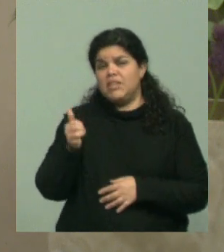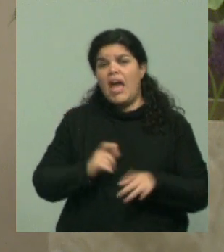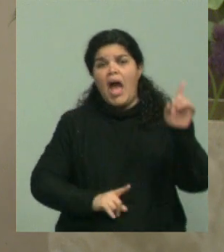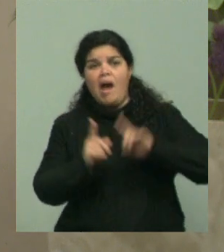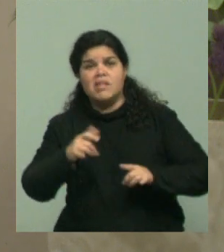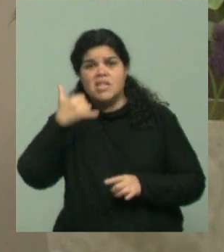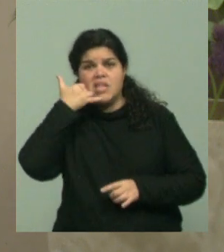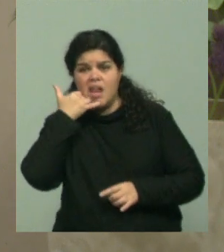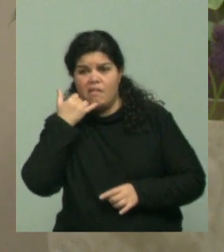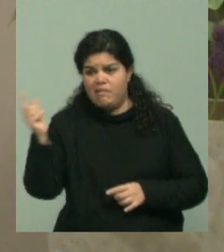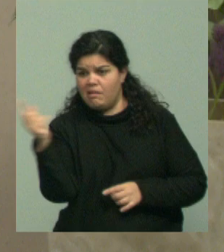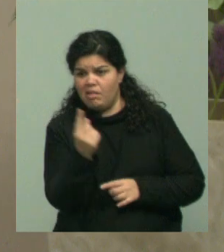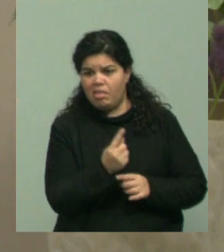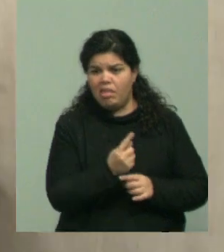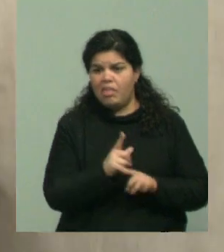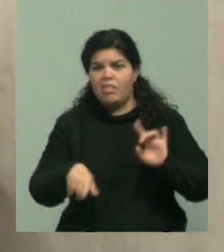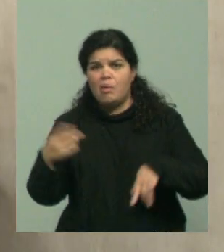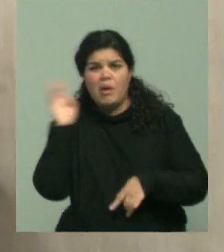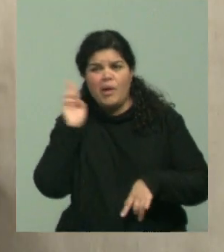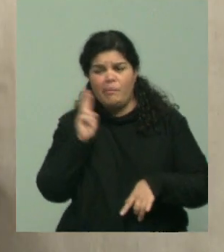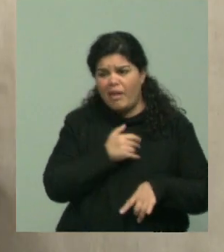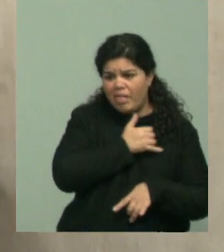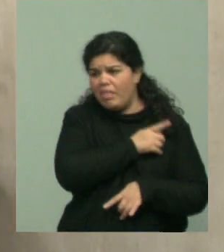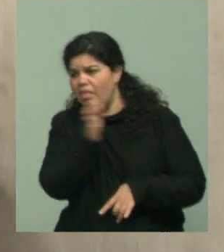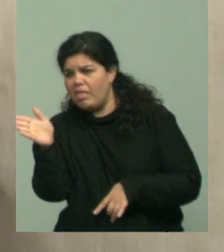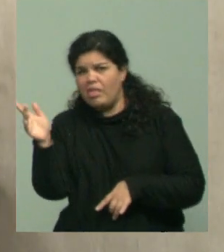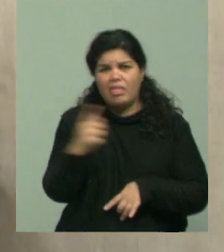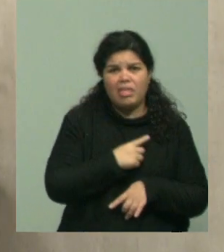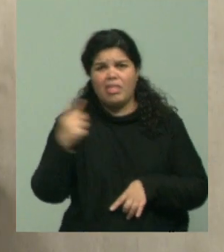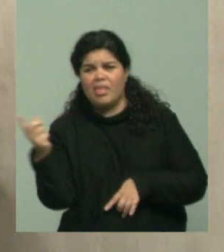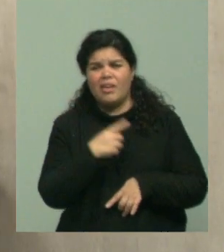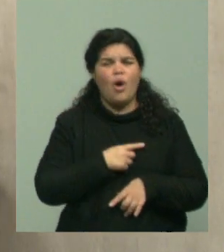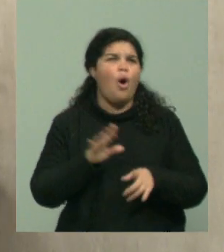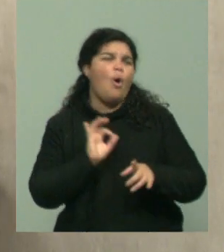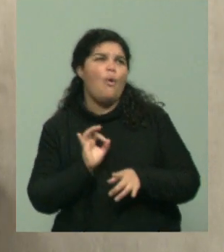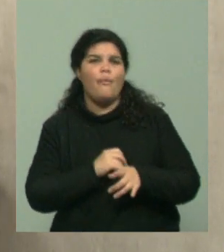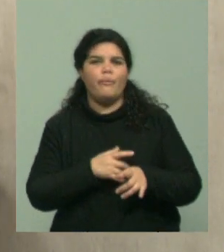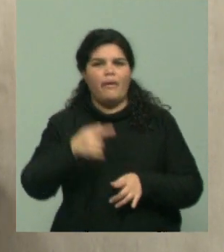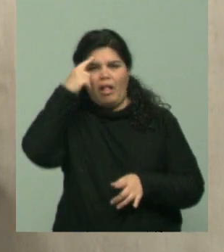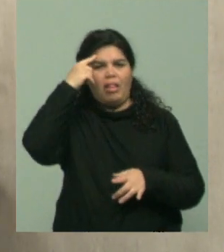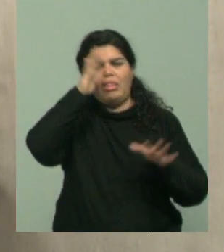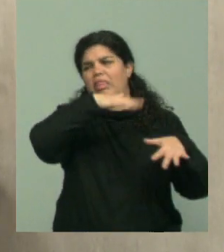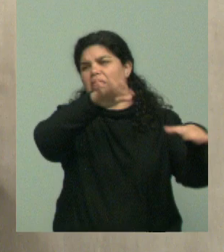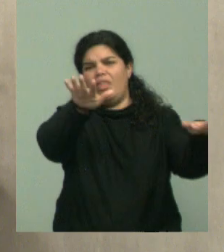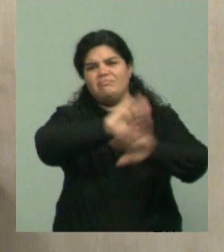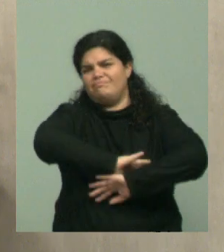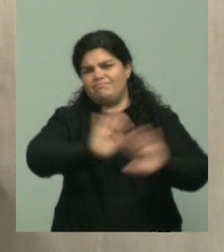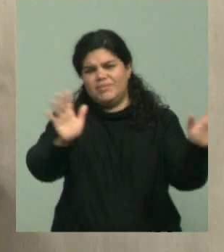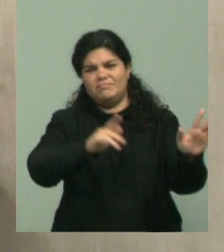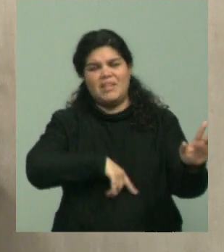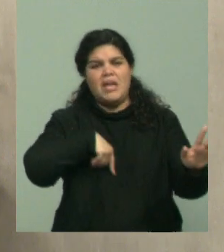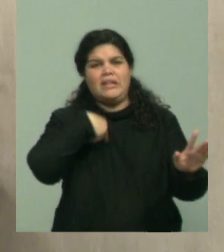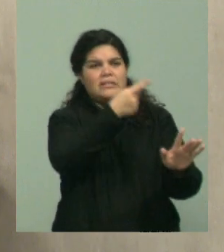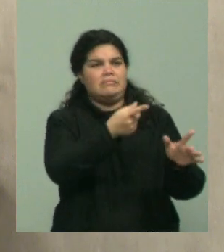falta la concentración. Suena el teléfono y salen a atender al teléfono y están en otra, ¿viste? Uh-huh. Y se ponen a hablar y sí, después, bueno. Y siguen enganchados con el